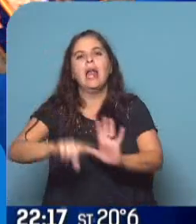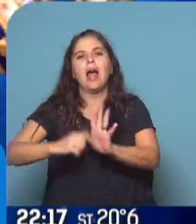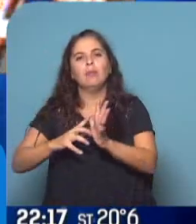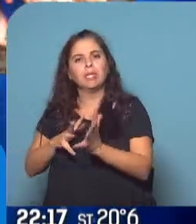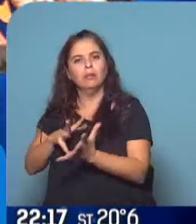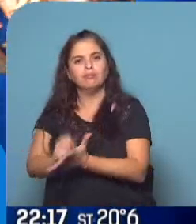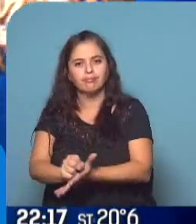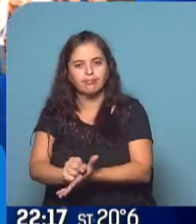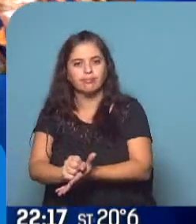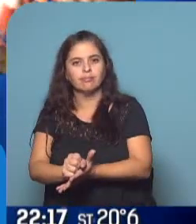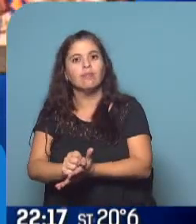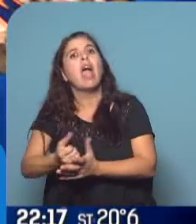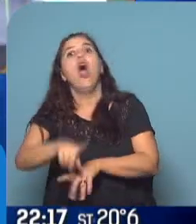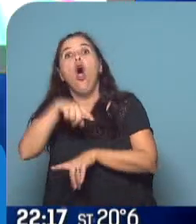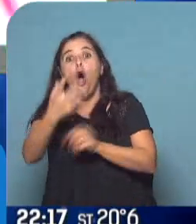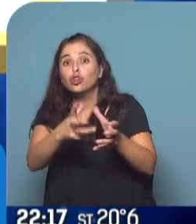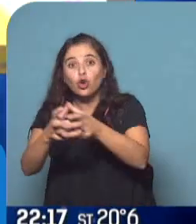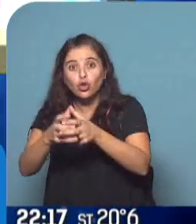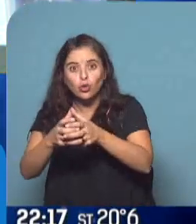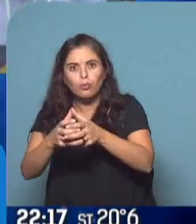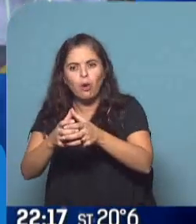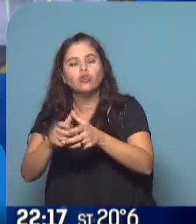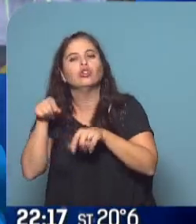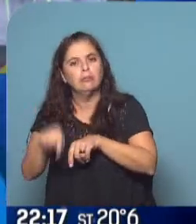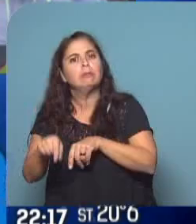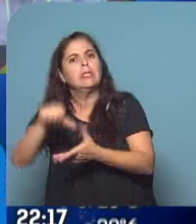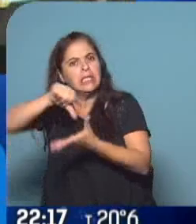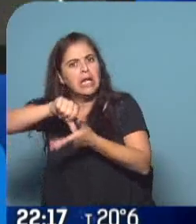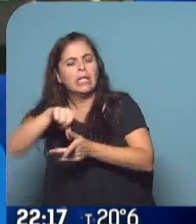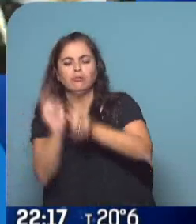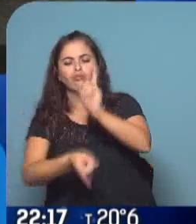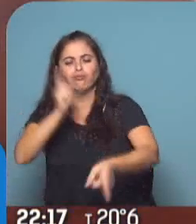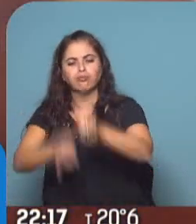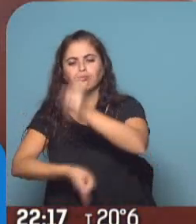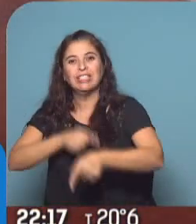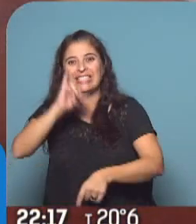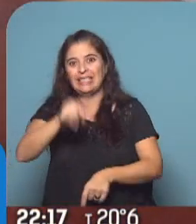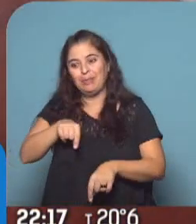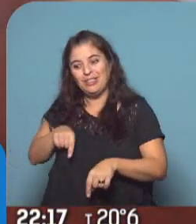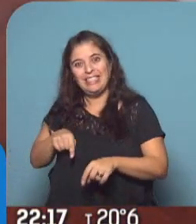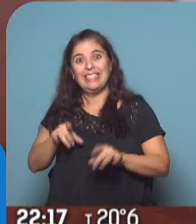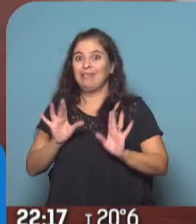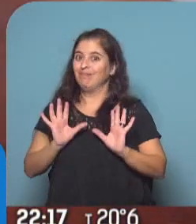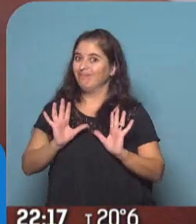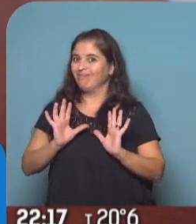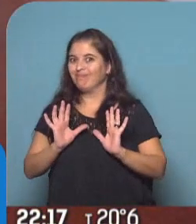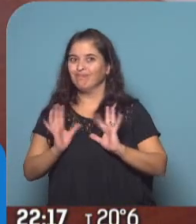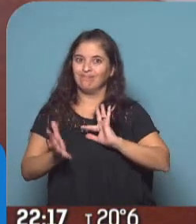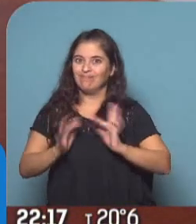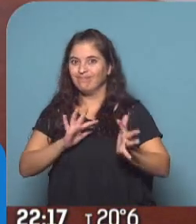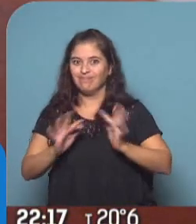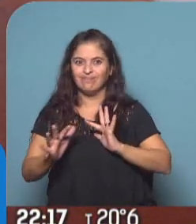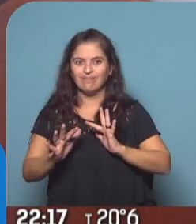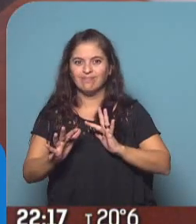control, como Assad, depende, y con otros tienen un control limitado. ¿cuál es la posición de Israel frente a esto? Es